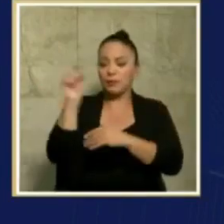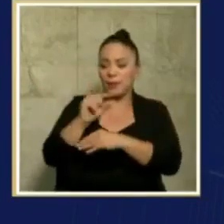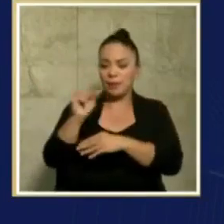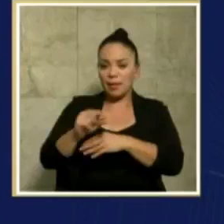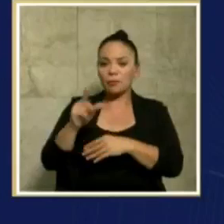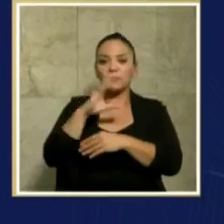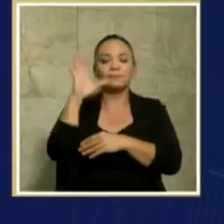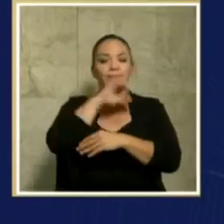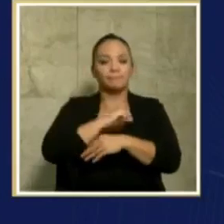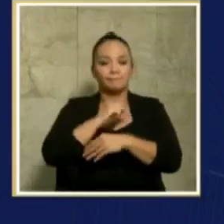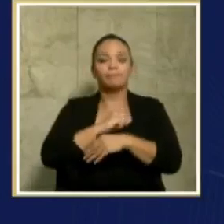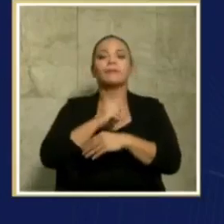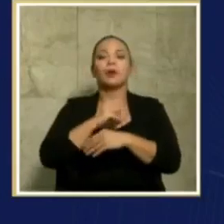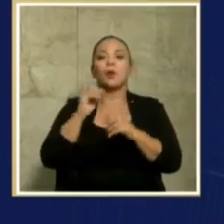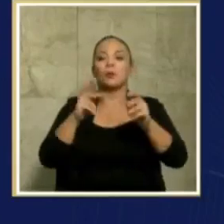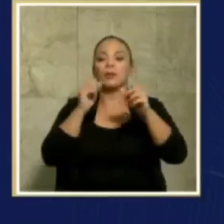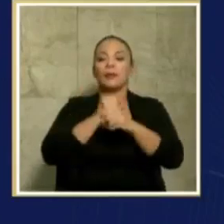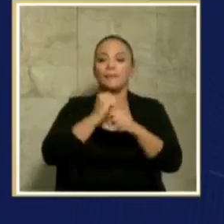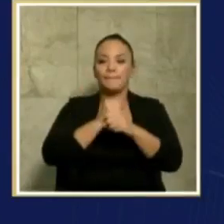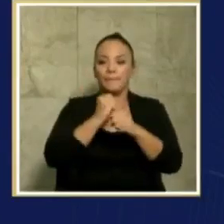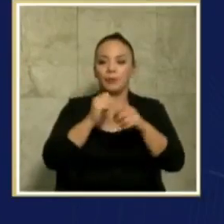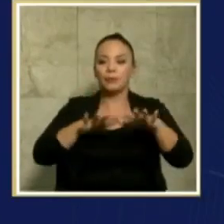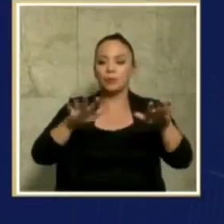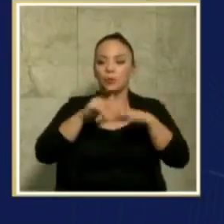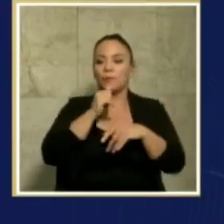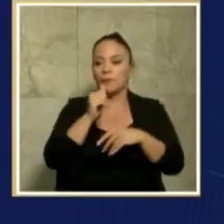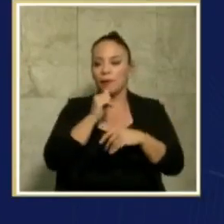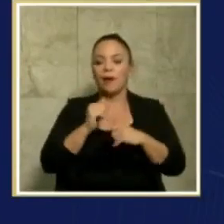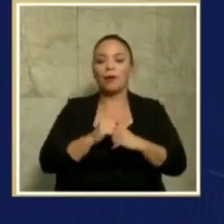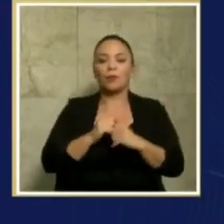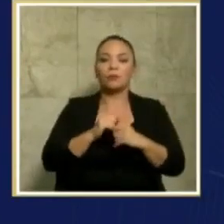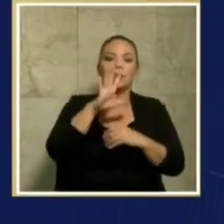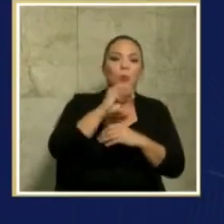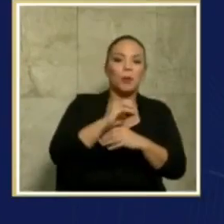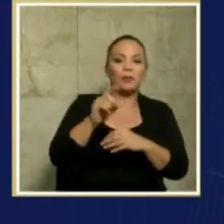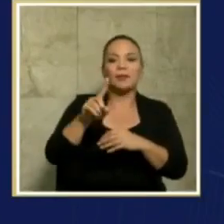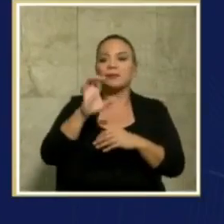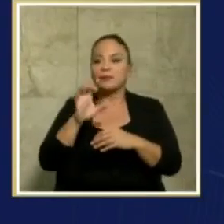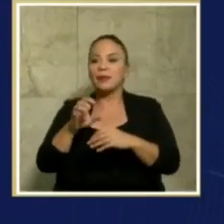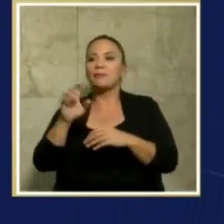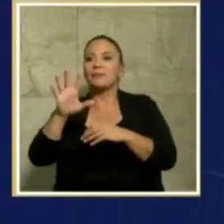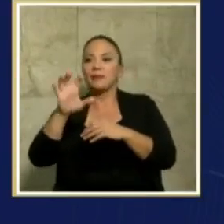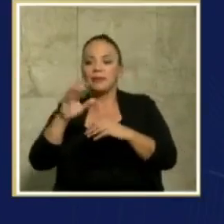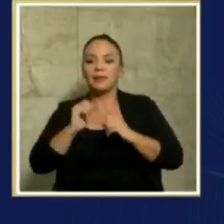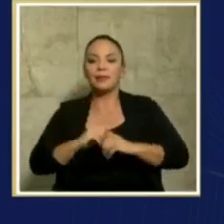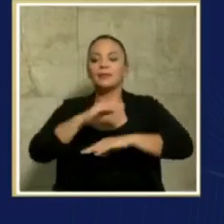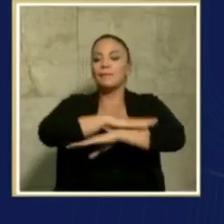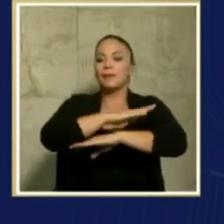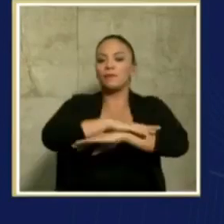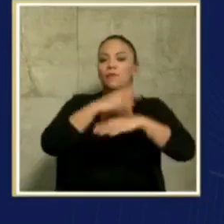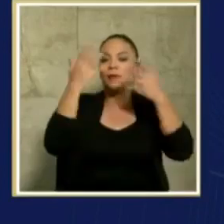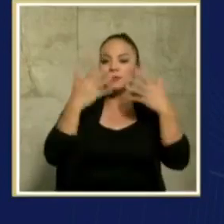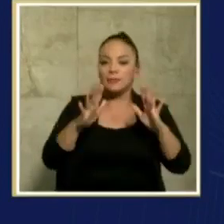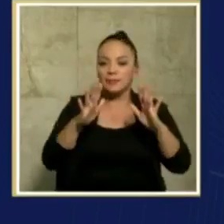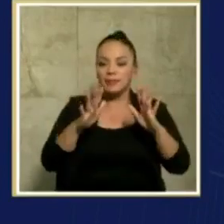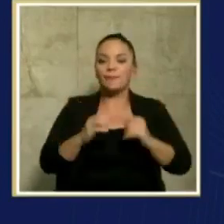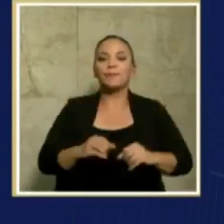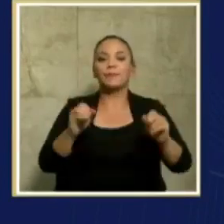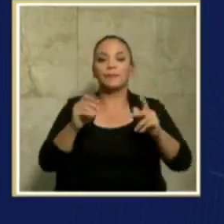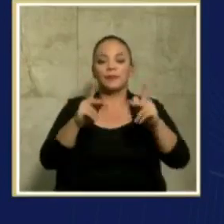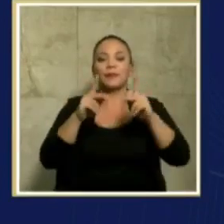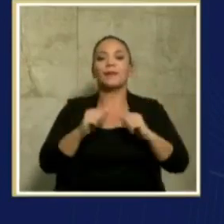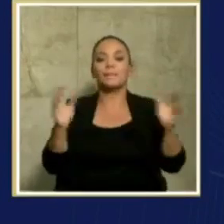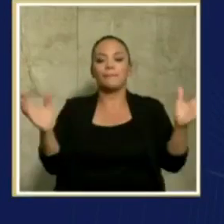van a encontrar oportunidades de empleo del sector privado, 50, 100, 500. La plataforma ya ha permitido la vinculación